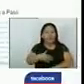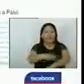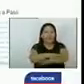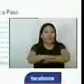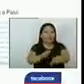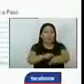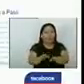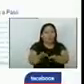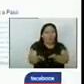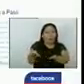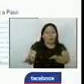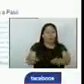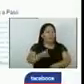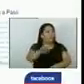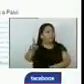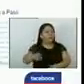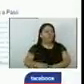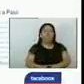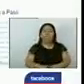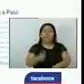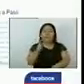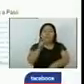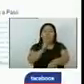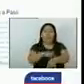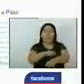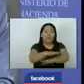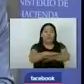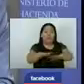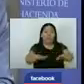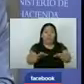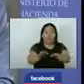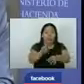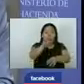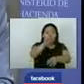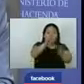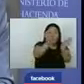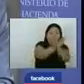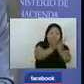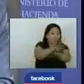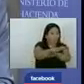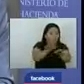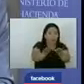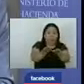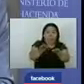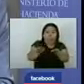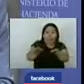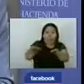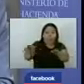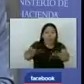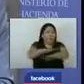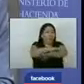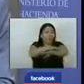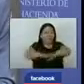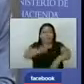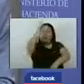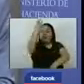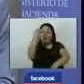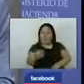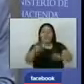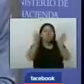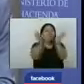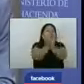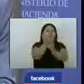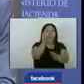una extensión en el plazo. No hay prórroga después de ese periodo, vence el 2 de mayo y no va a